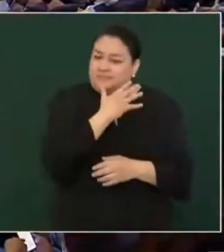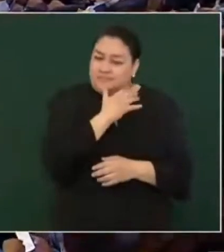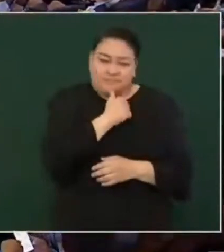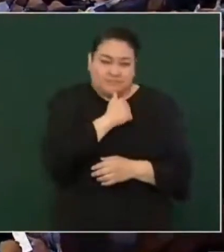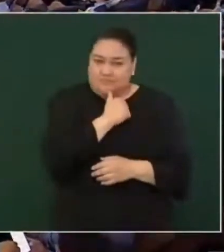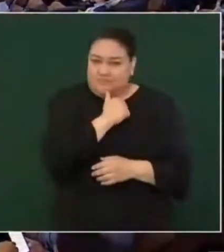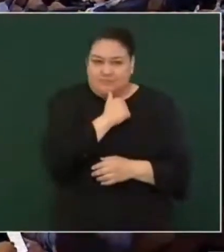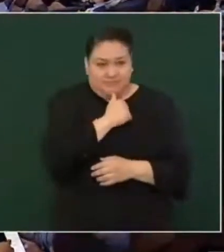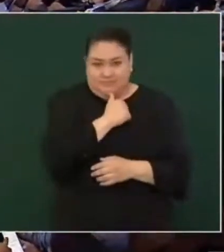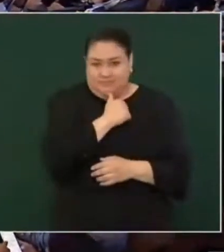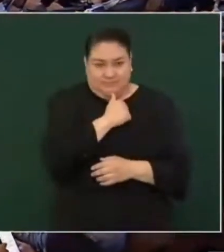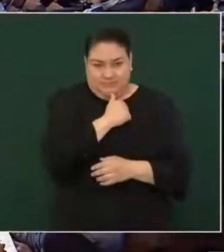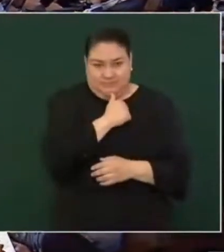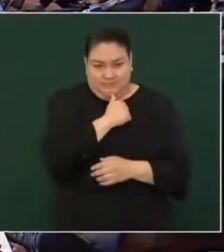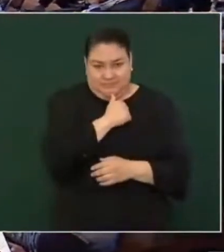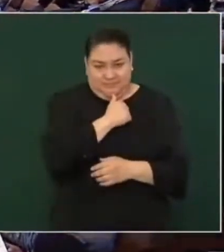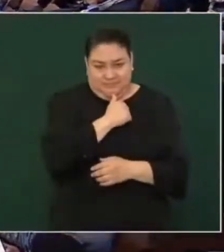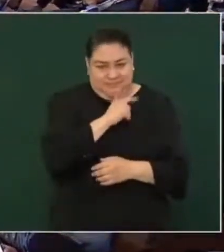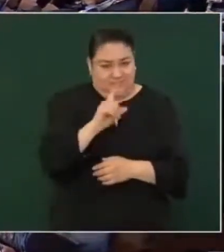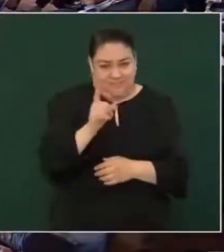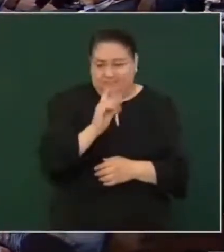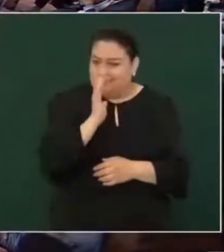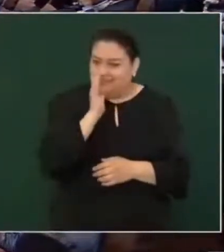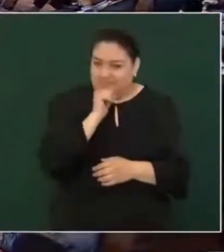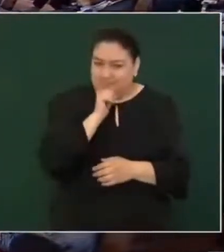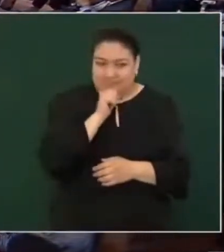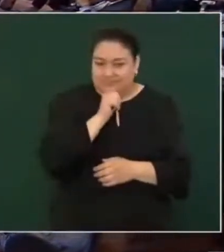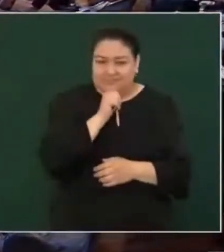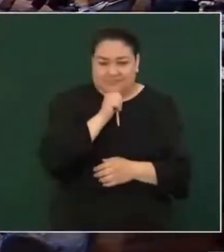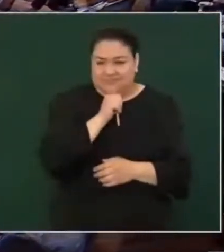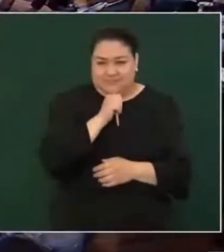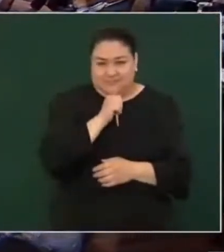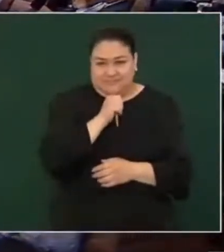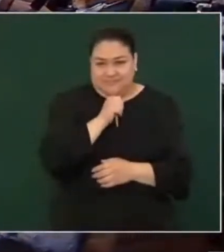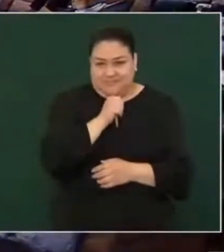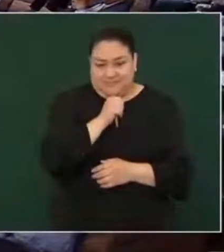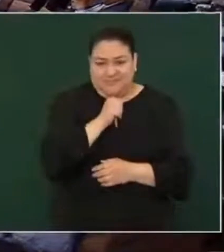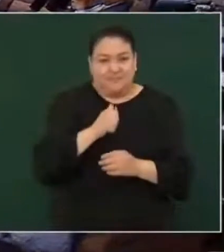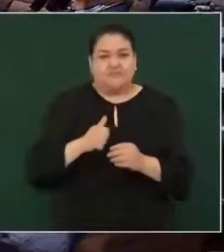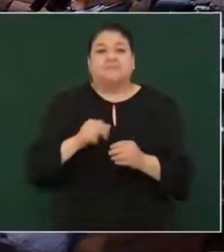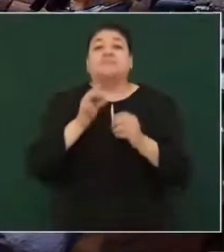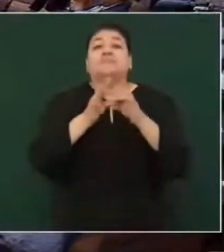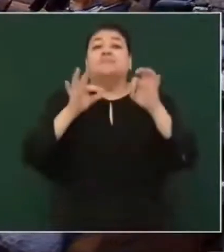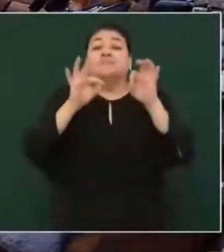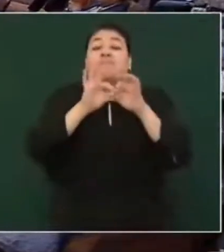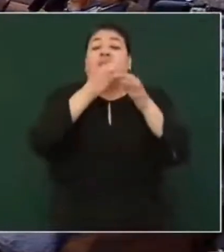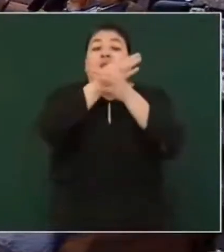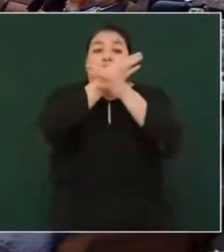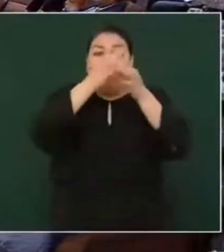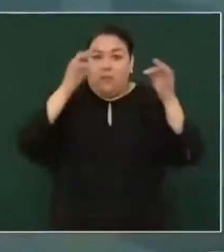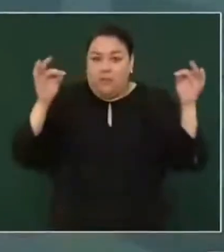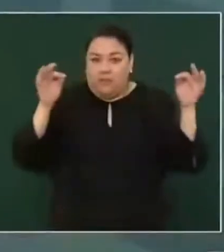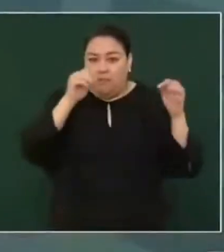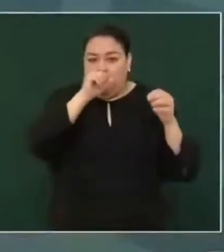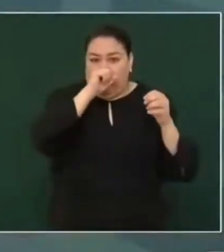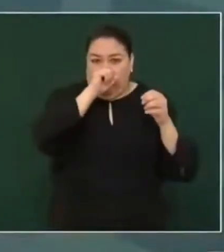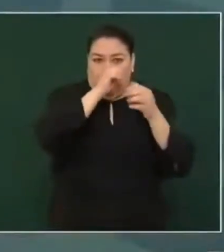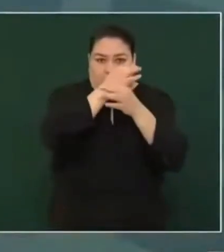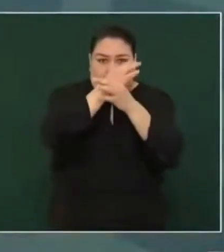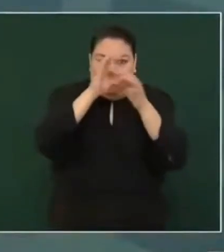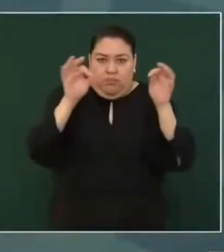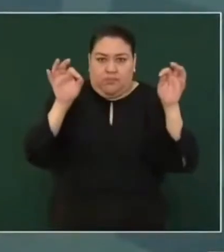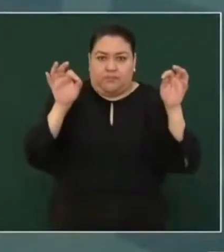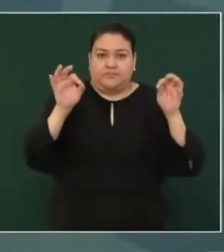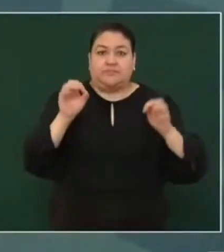trámite para poder llegar de manera legal. Eso también aclarar. ¿Sí?